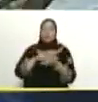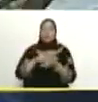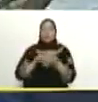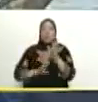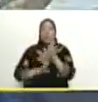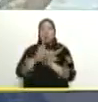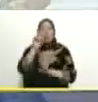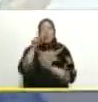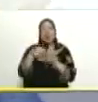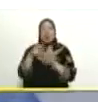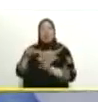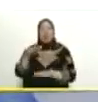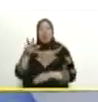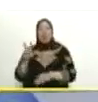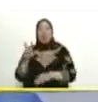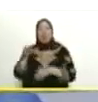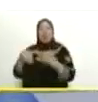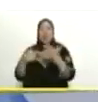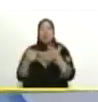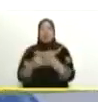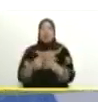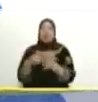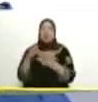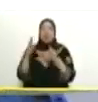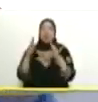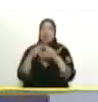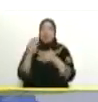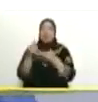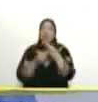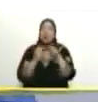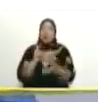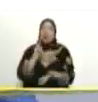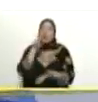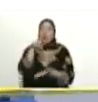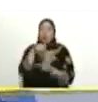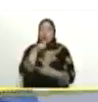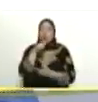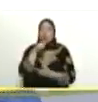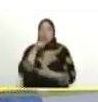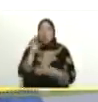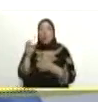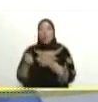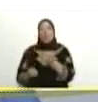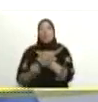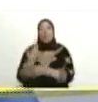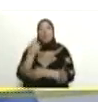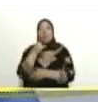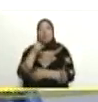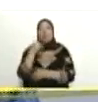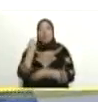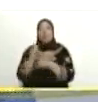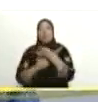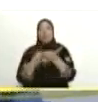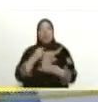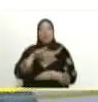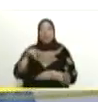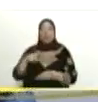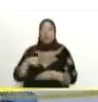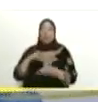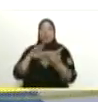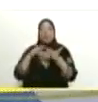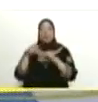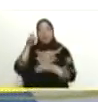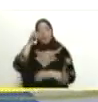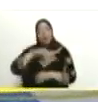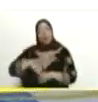en el año 2013 a carácter de gran misión, porque es fundamental urbanizar los barrios populares